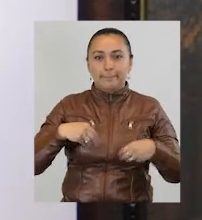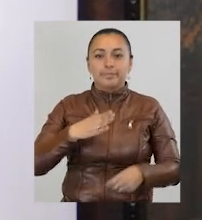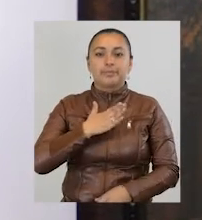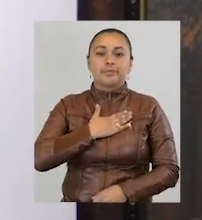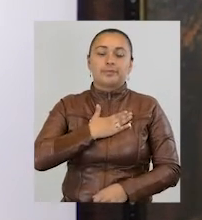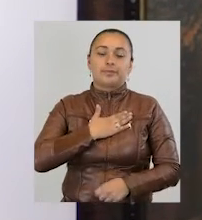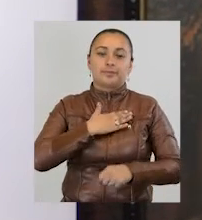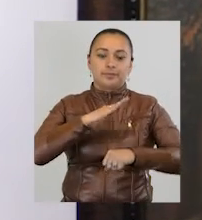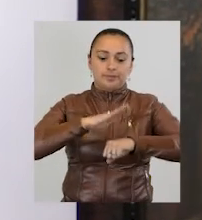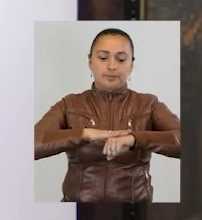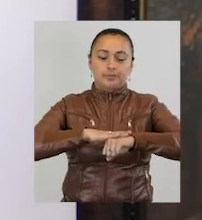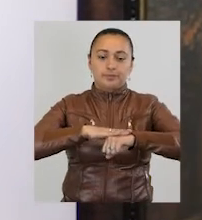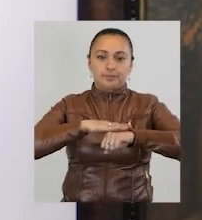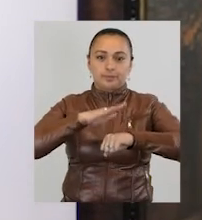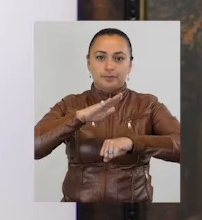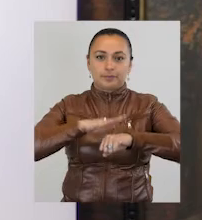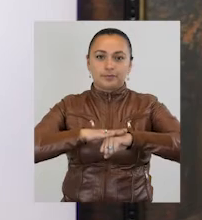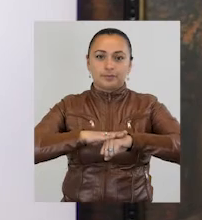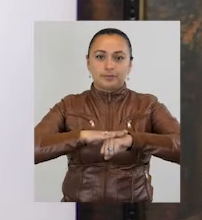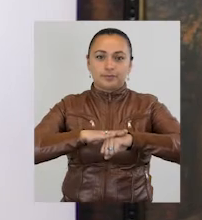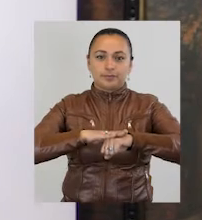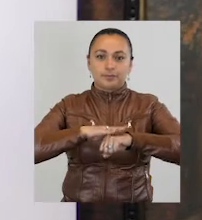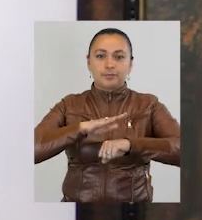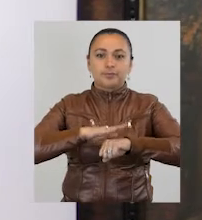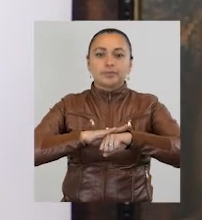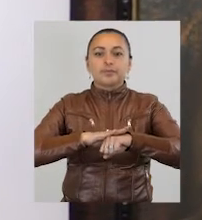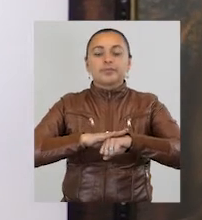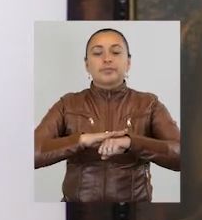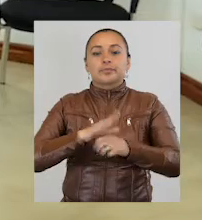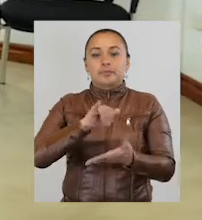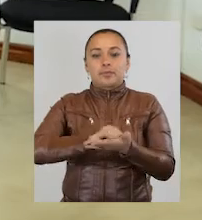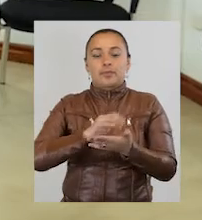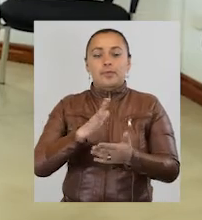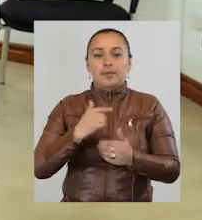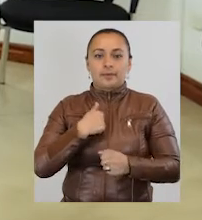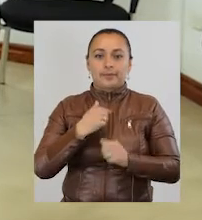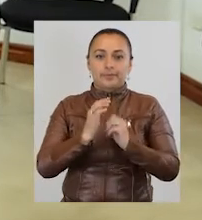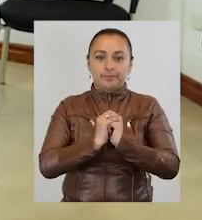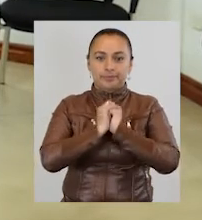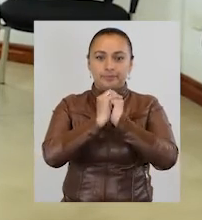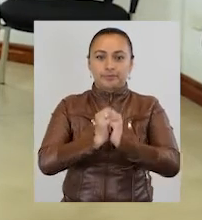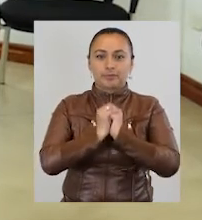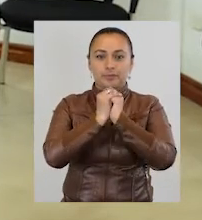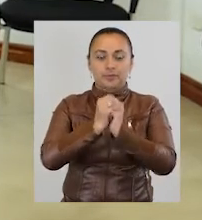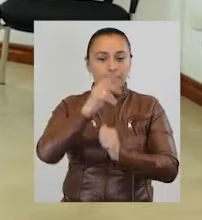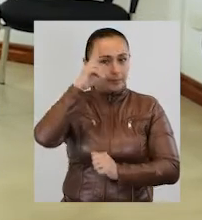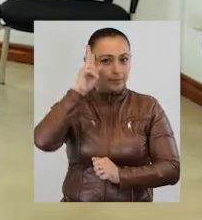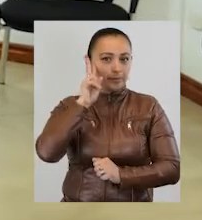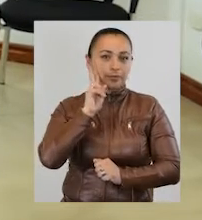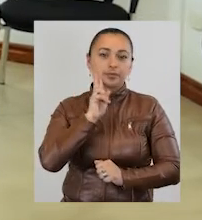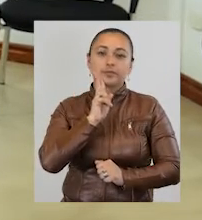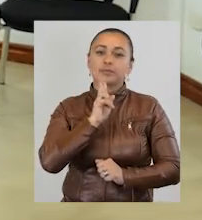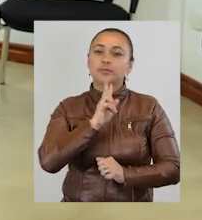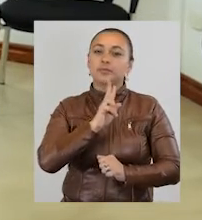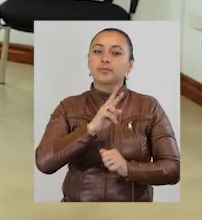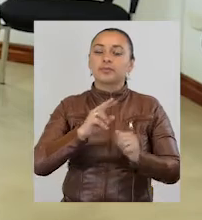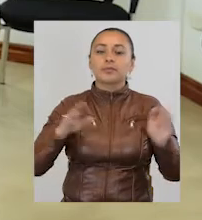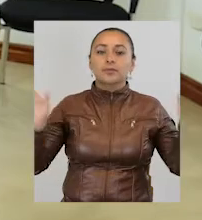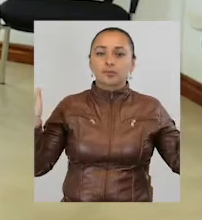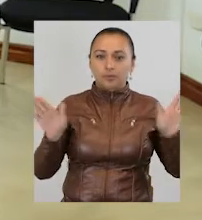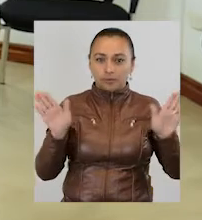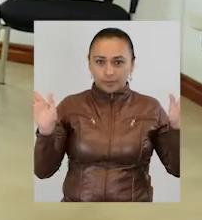omisión, por mi culpa, por mi culpa, por mi gran culpa. Por eso ruego a Santa María,